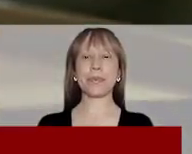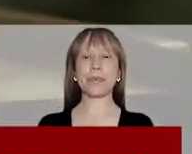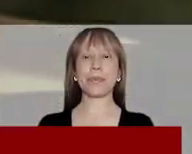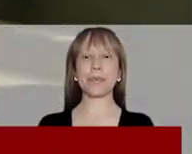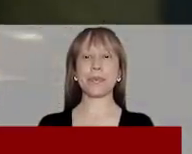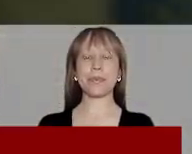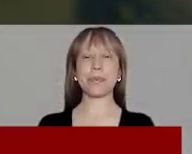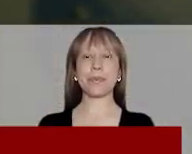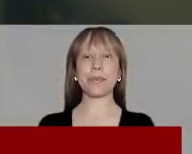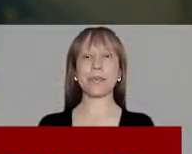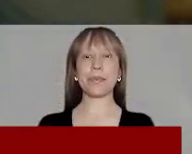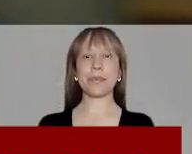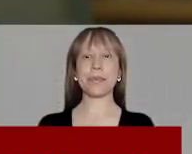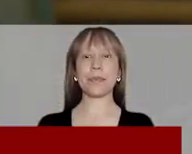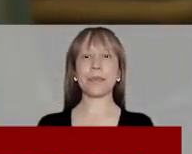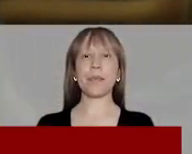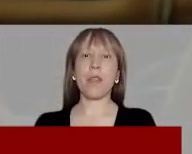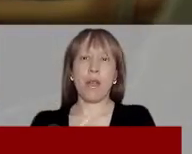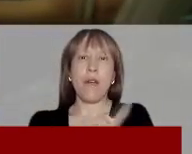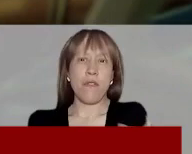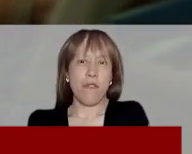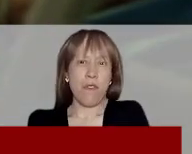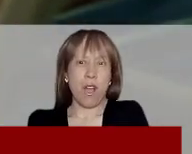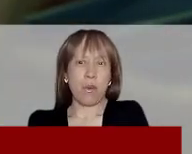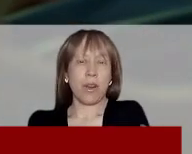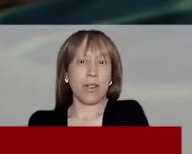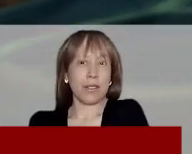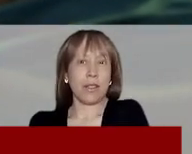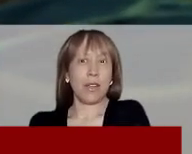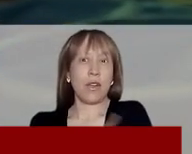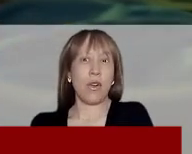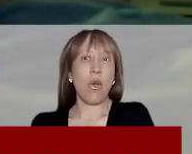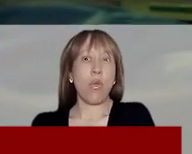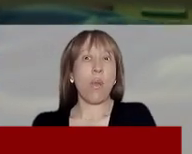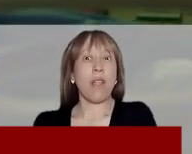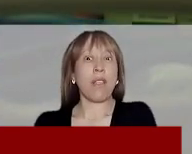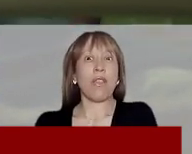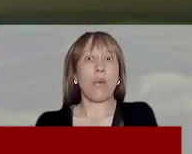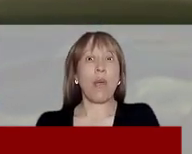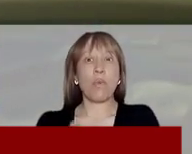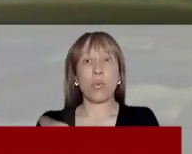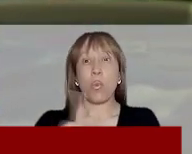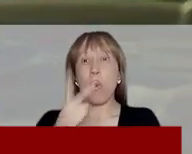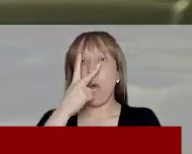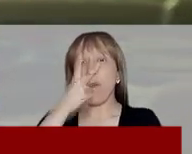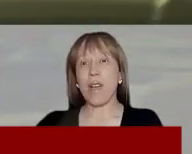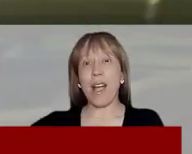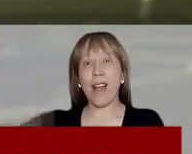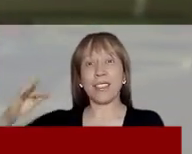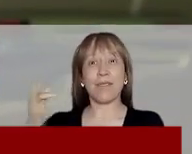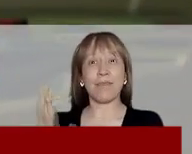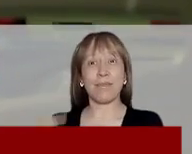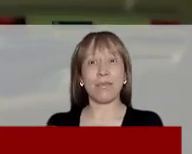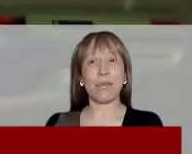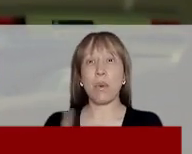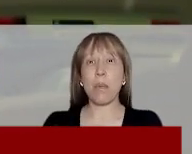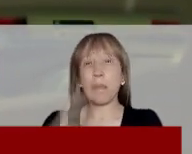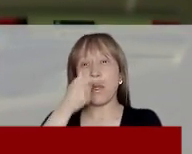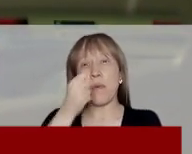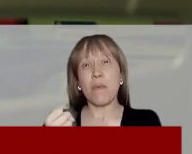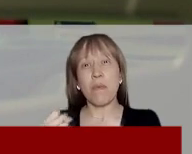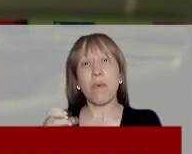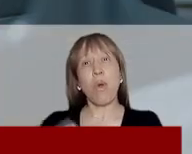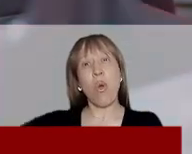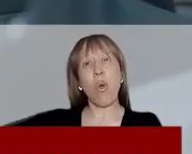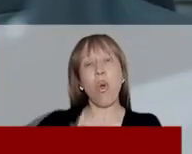con la quinta o sexta vacuna o la vacuna de refuerzo con lo del COVID? Porque tengo entendido que también internacionalmente se ha visto por otros medios, ¿no es